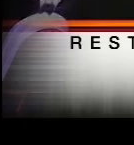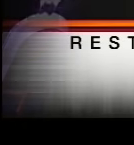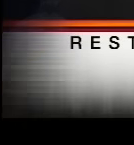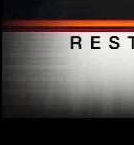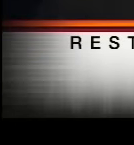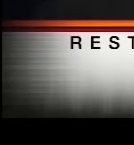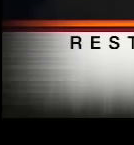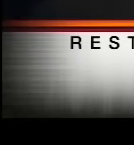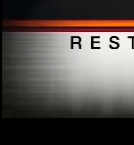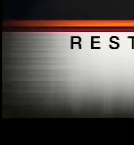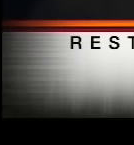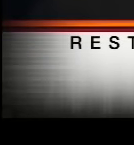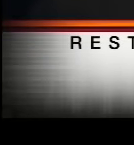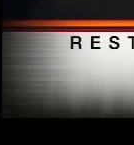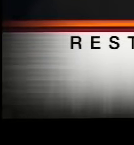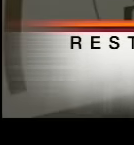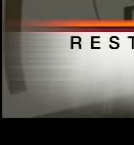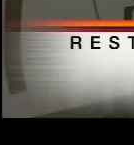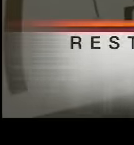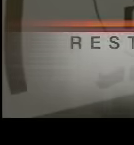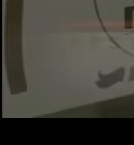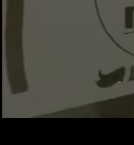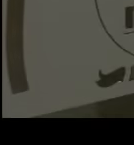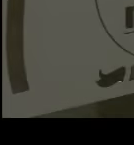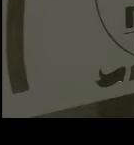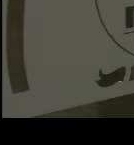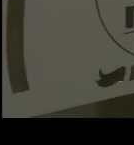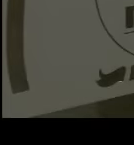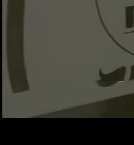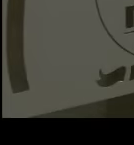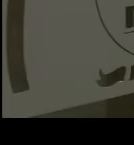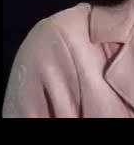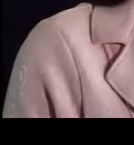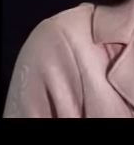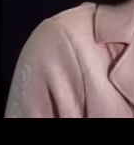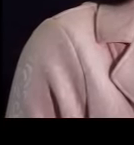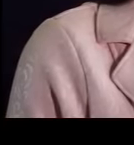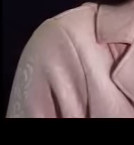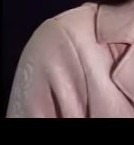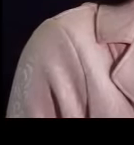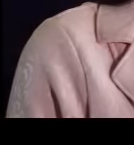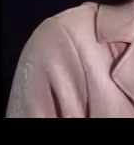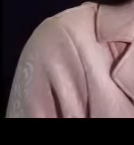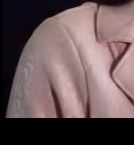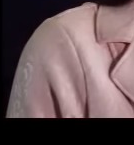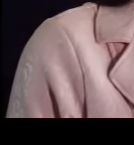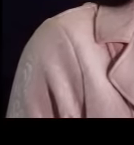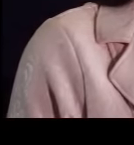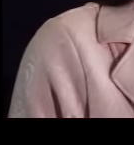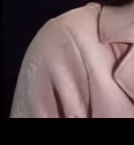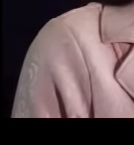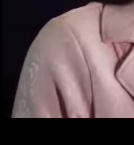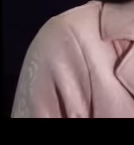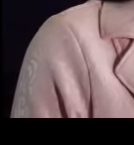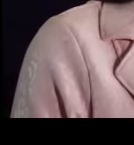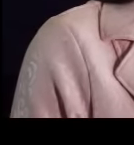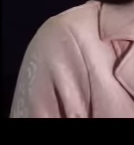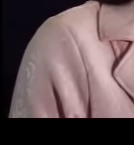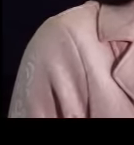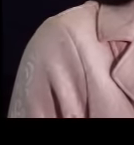Tener estos espacios, estos escenarios, no solo para los eventos de índole deportiva, sino artísticos,